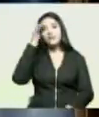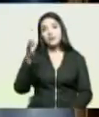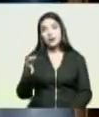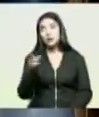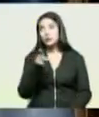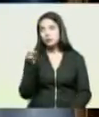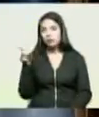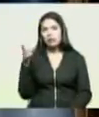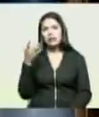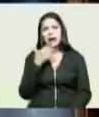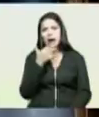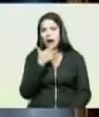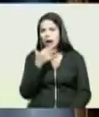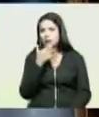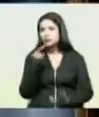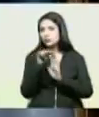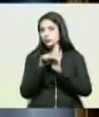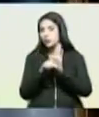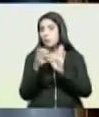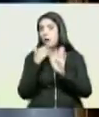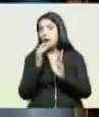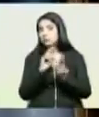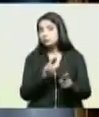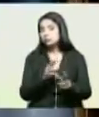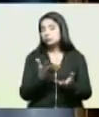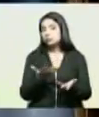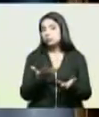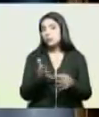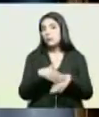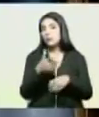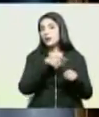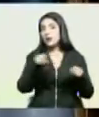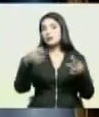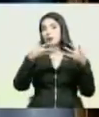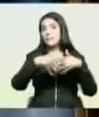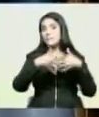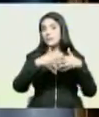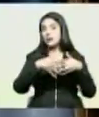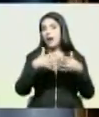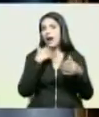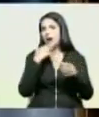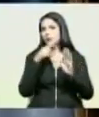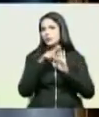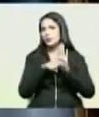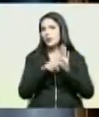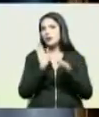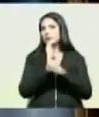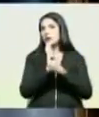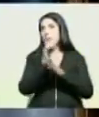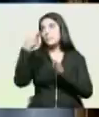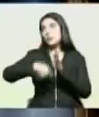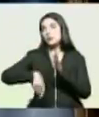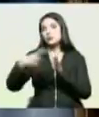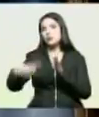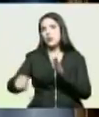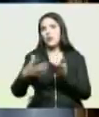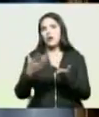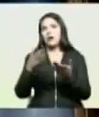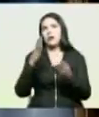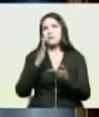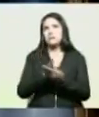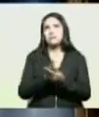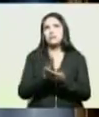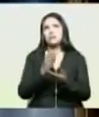está considerando algún tipo de medida, tomando en cuenta que esas empresas, no sé, algún tipo de medida de provisión de enajenar bienes, congelación